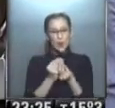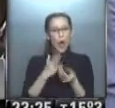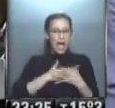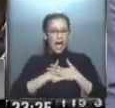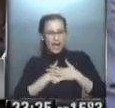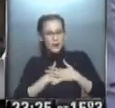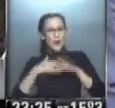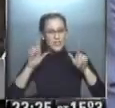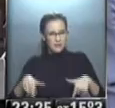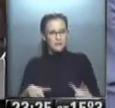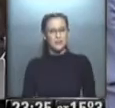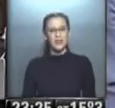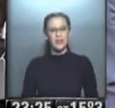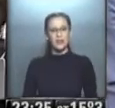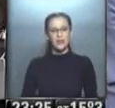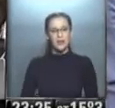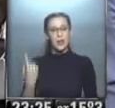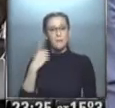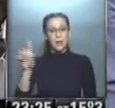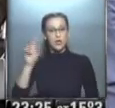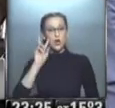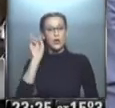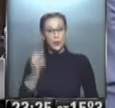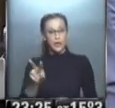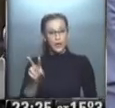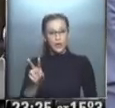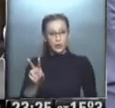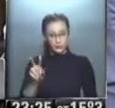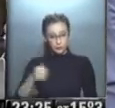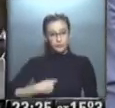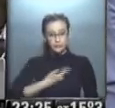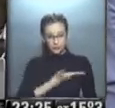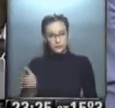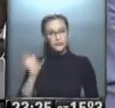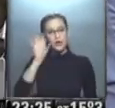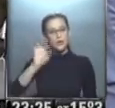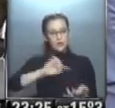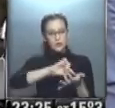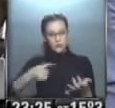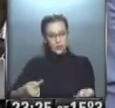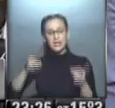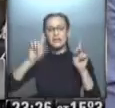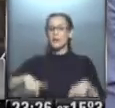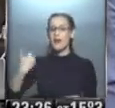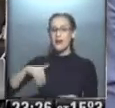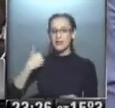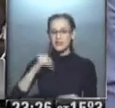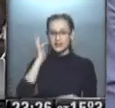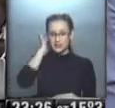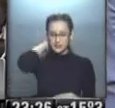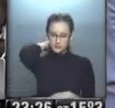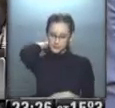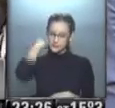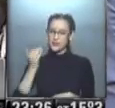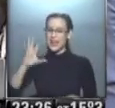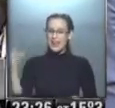un poco de espuma, pero ver que el pueblo de la provincia de Buenos Aires y la Argentina haya